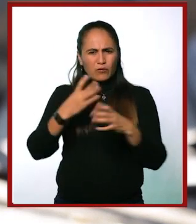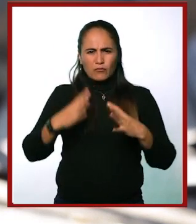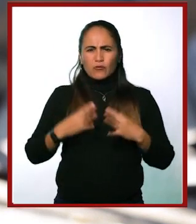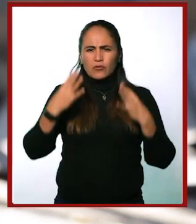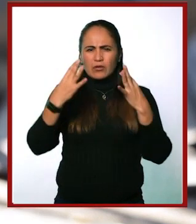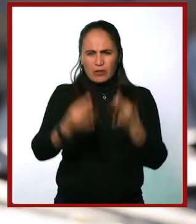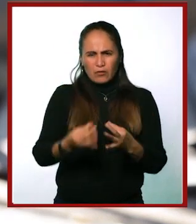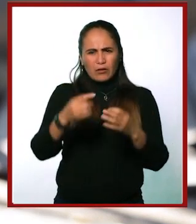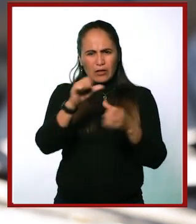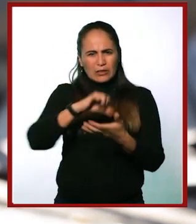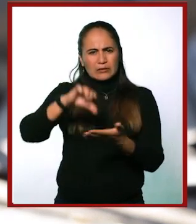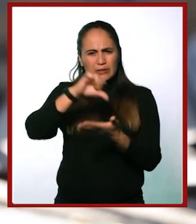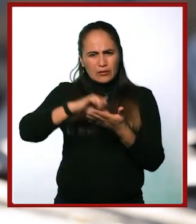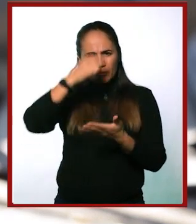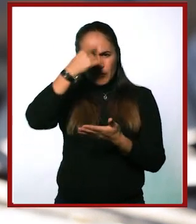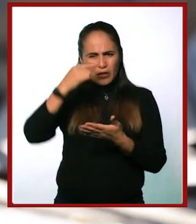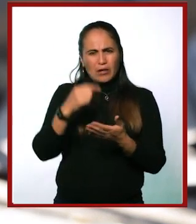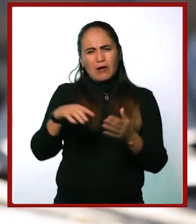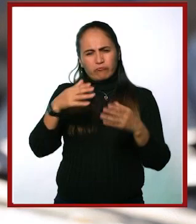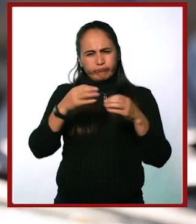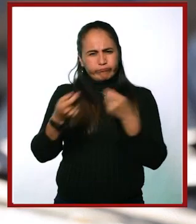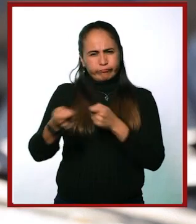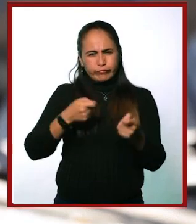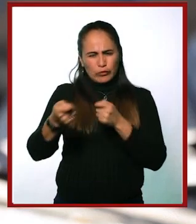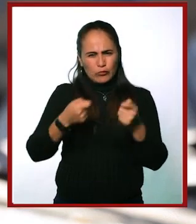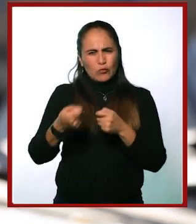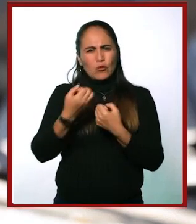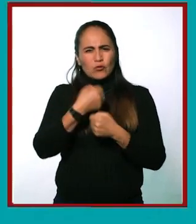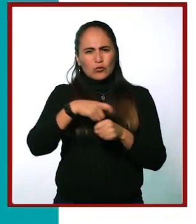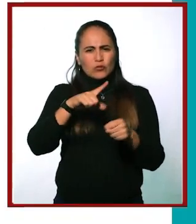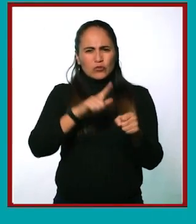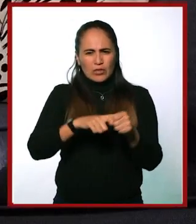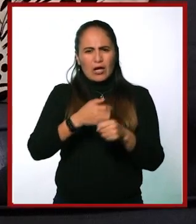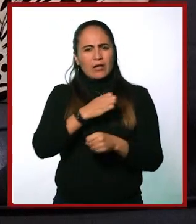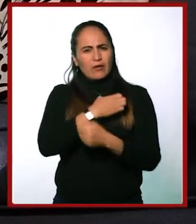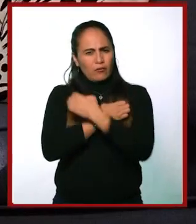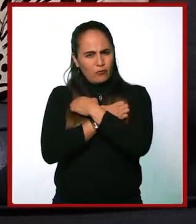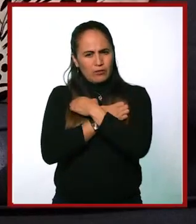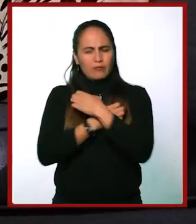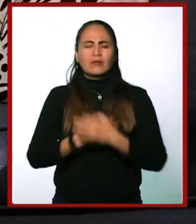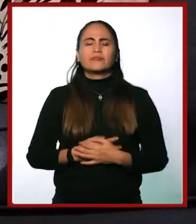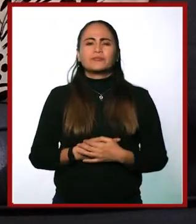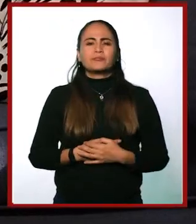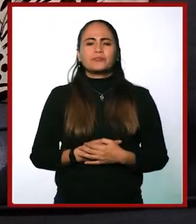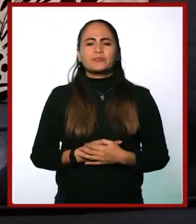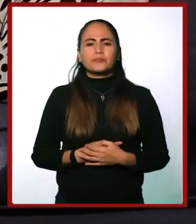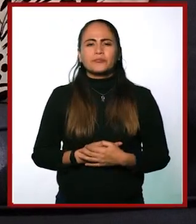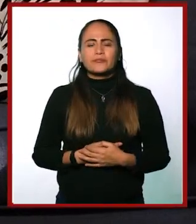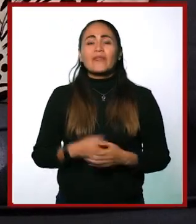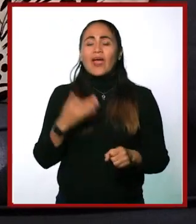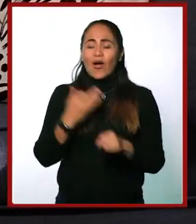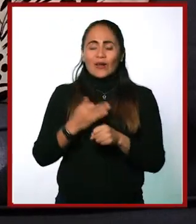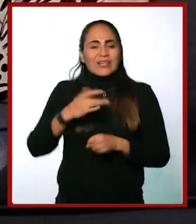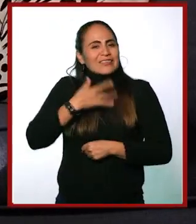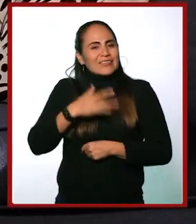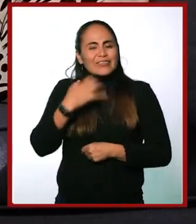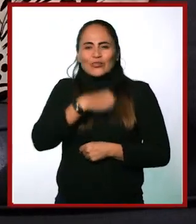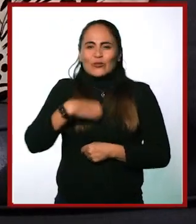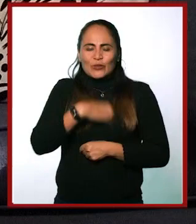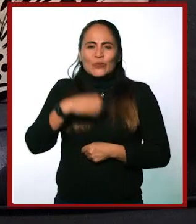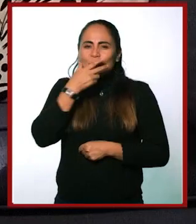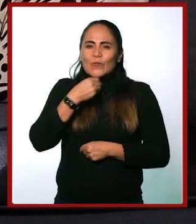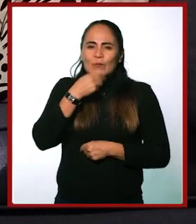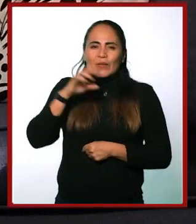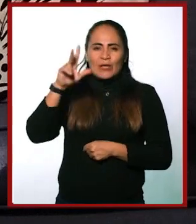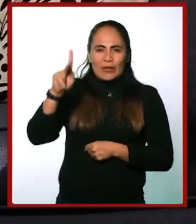general del Centro para la Gestión Social, Educativa y Cultural GESIP-SC. Estamos muy contentos porque está con nosotros el doctor